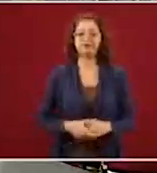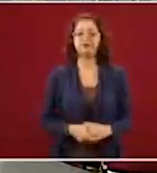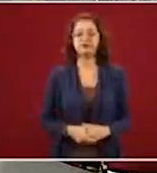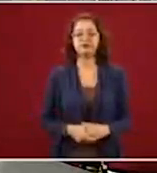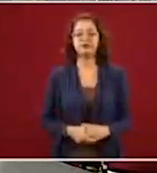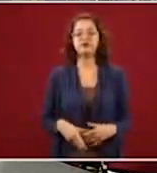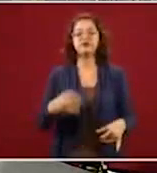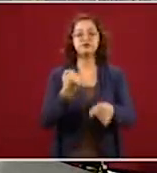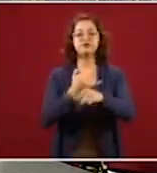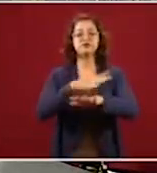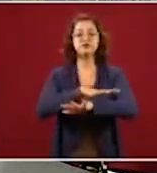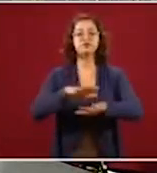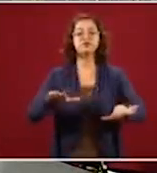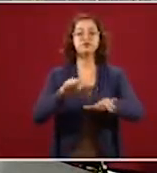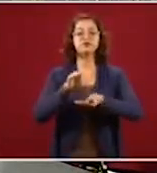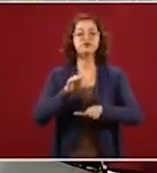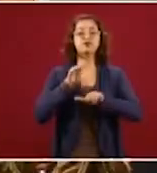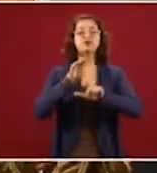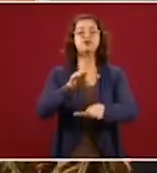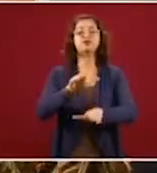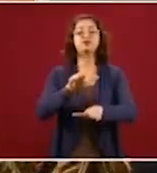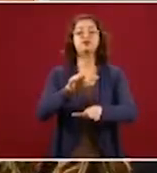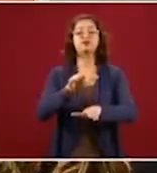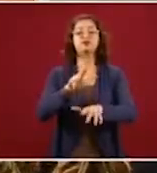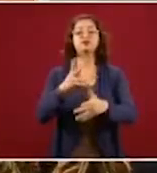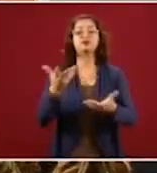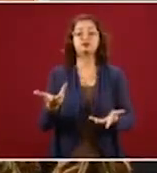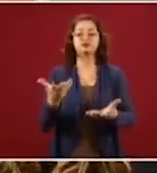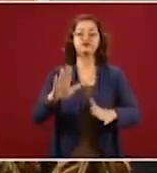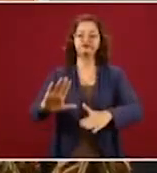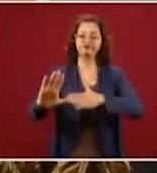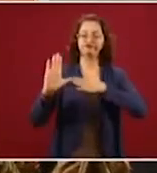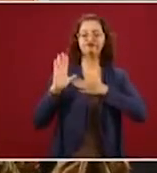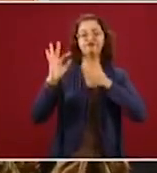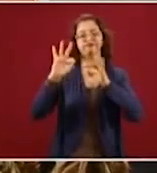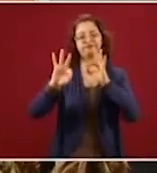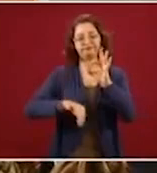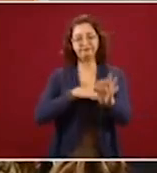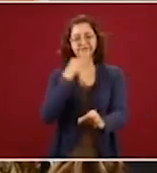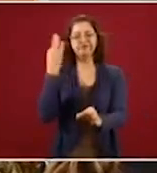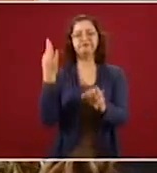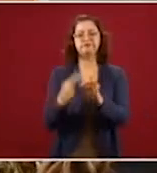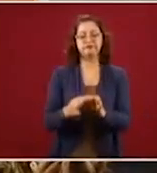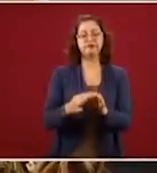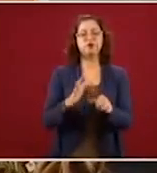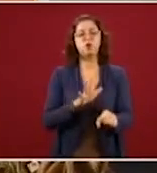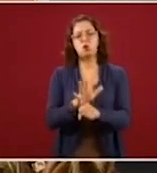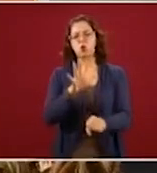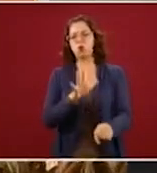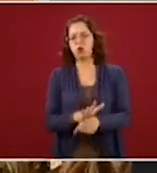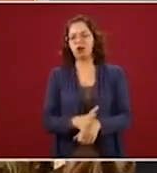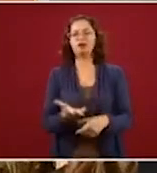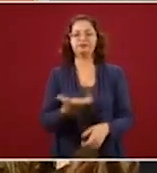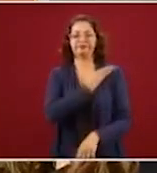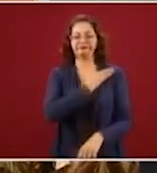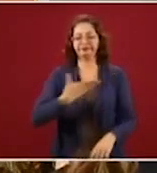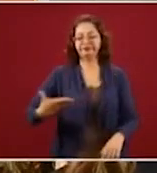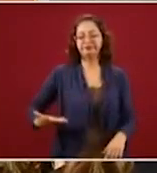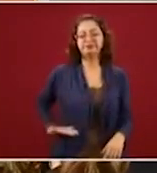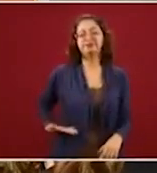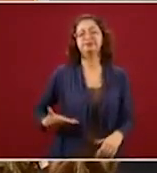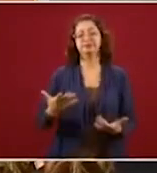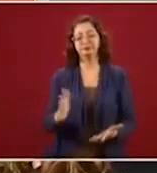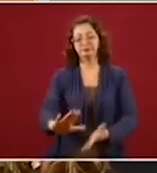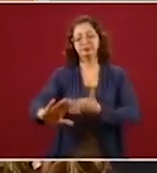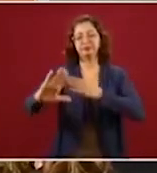vamos a informar a ustedes sobre el cumplimiento del compromiso del gobierno federal que el señor presidente de la república de